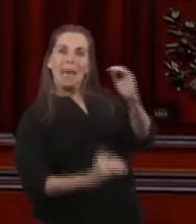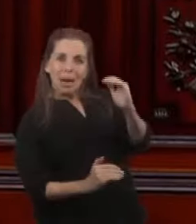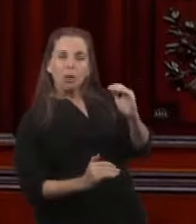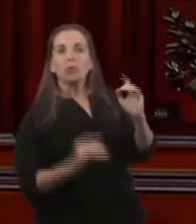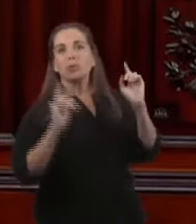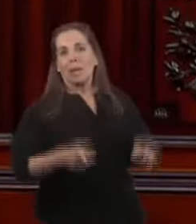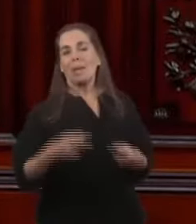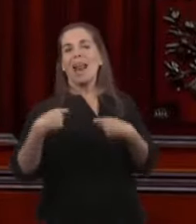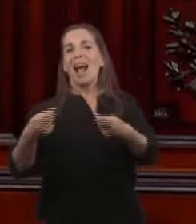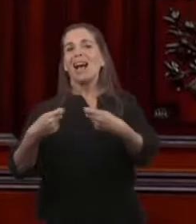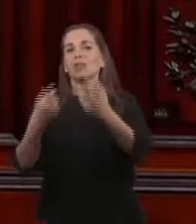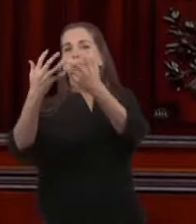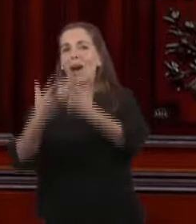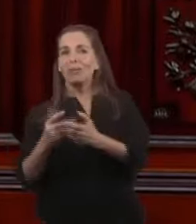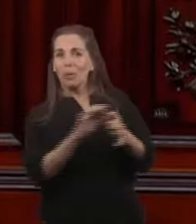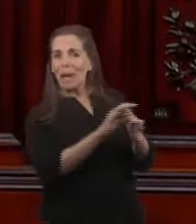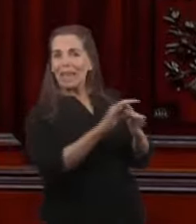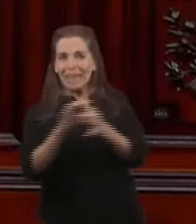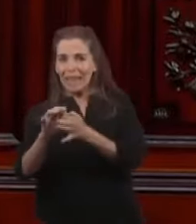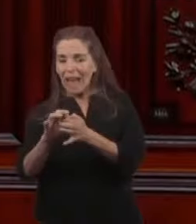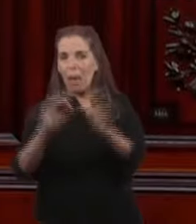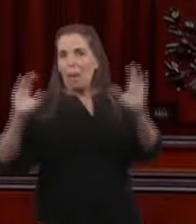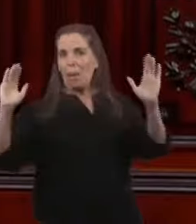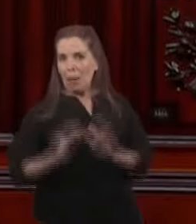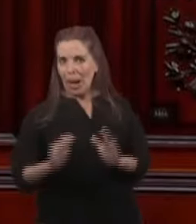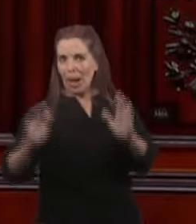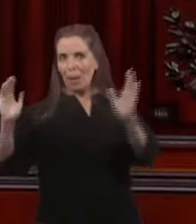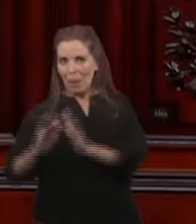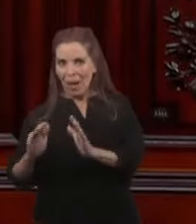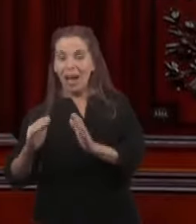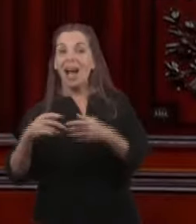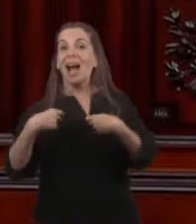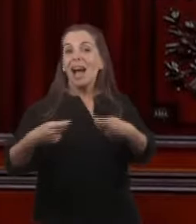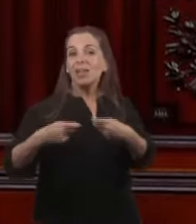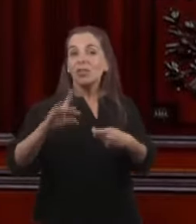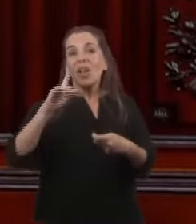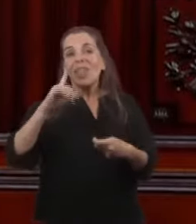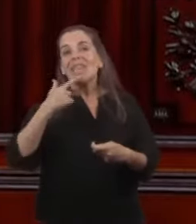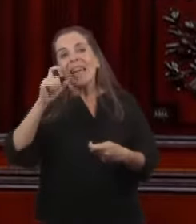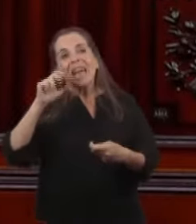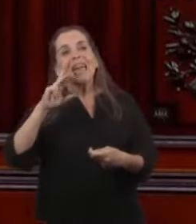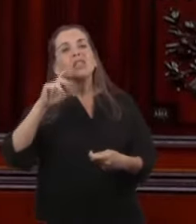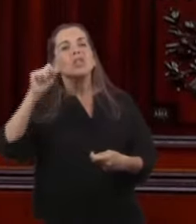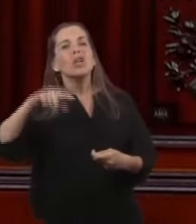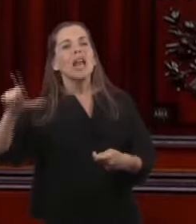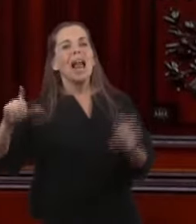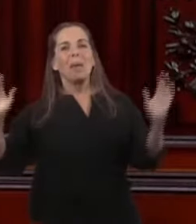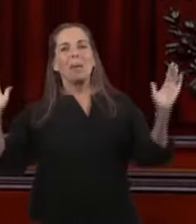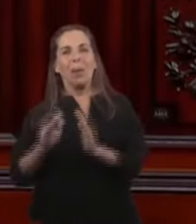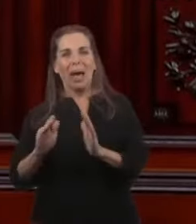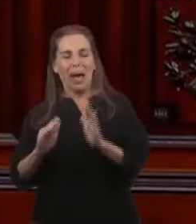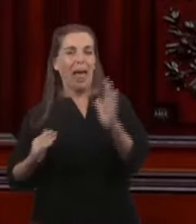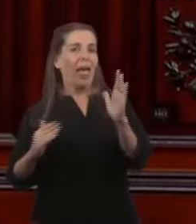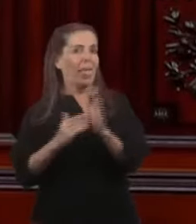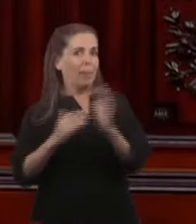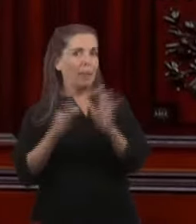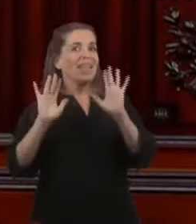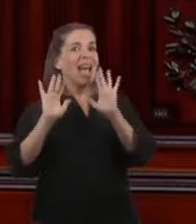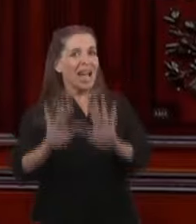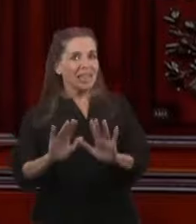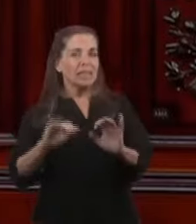también el gasto automático y reduciremos el gasto discrecional para que igualmente se alcance el déficit